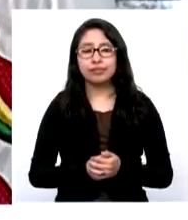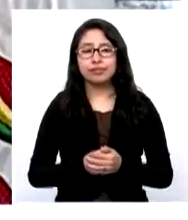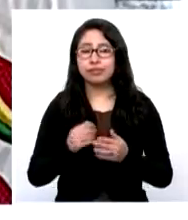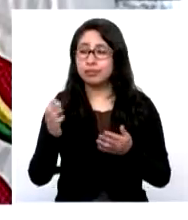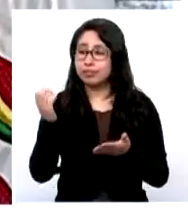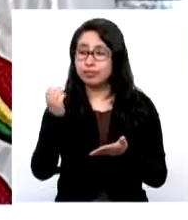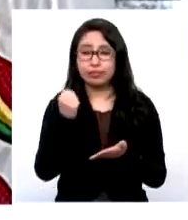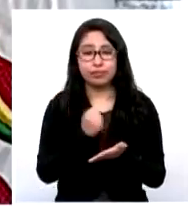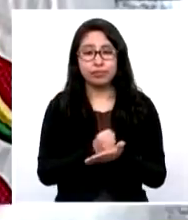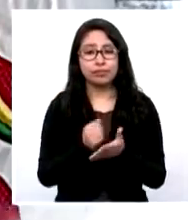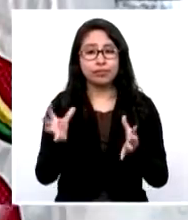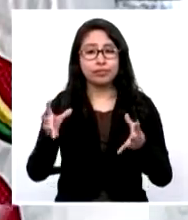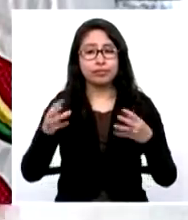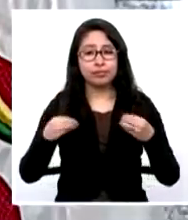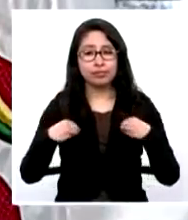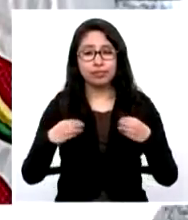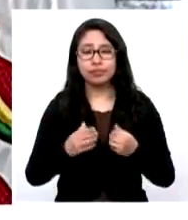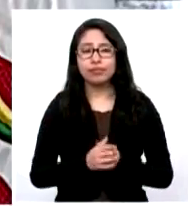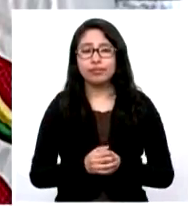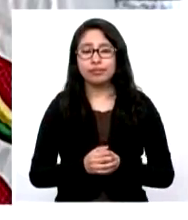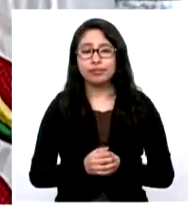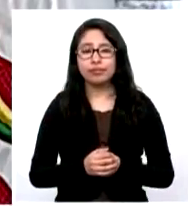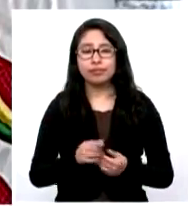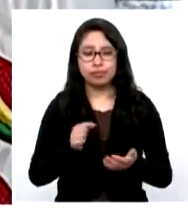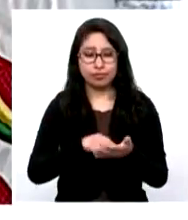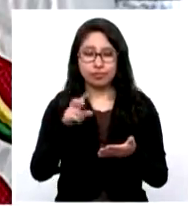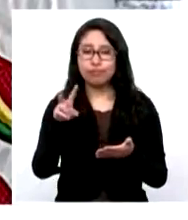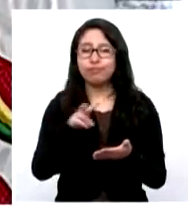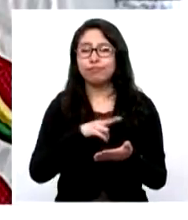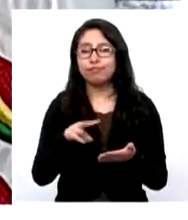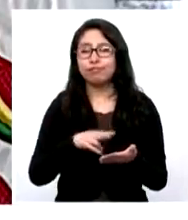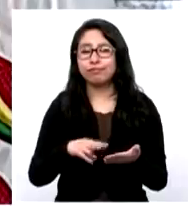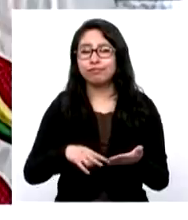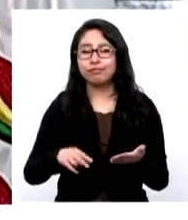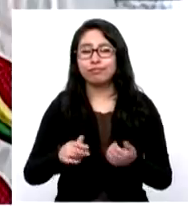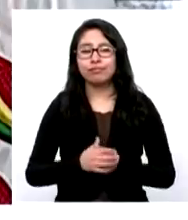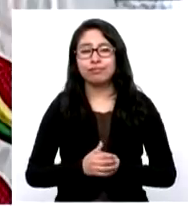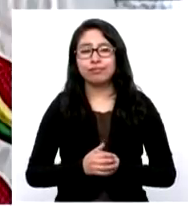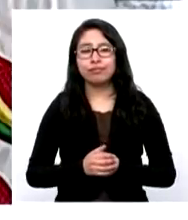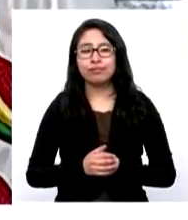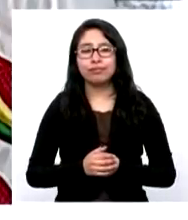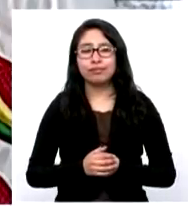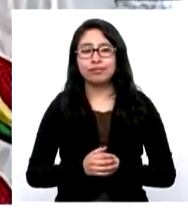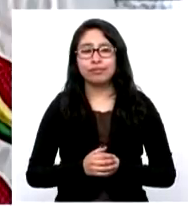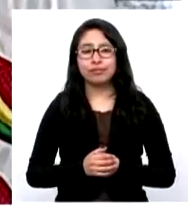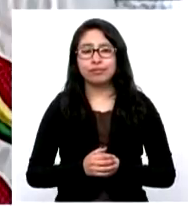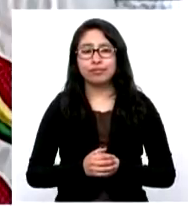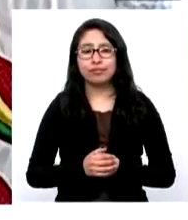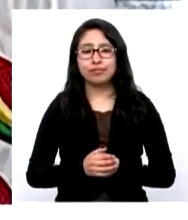recepcionada y es la que hemos leído en este mensaje.